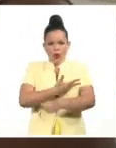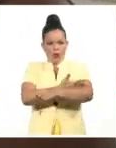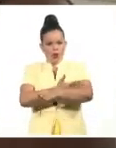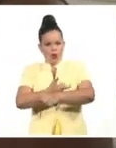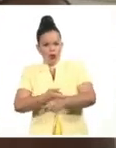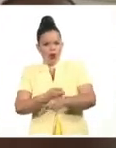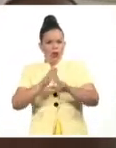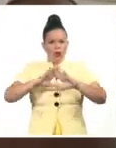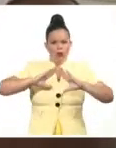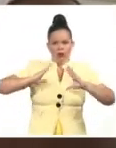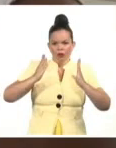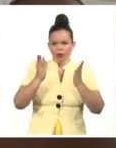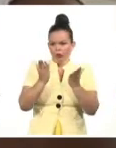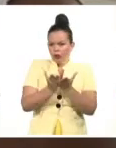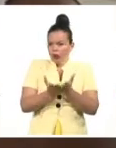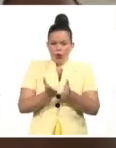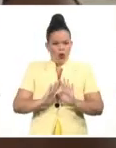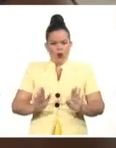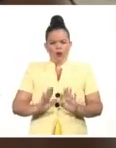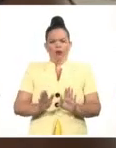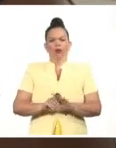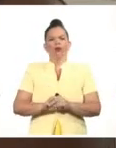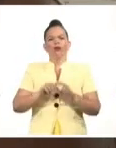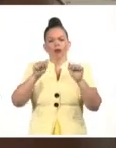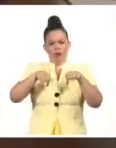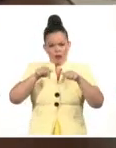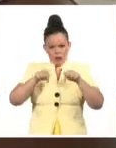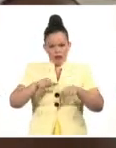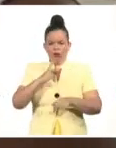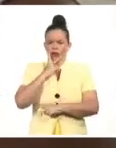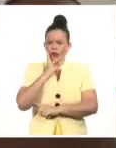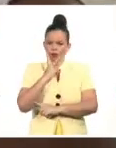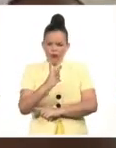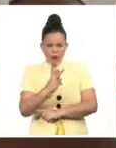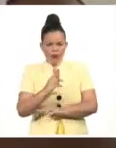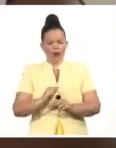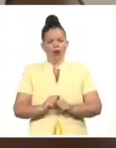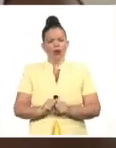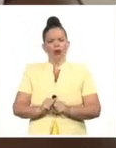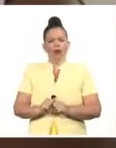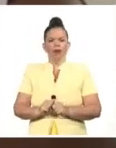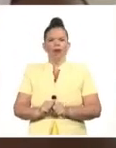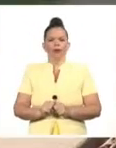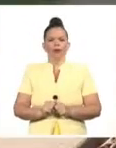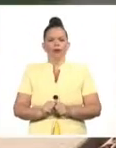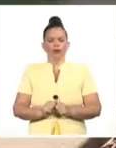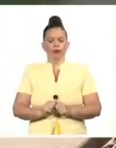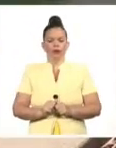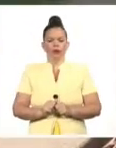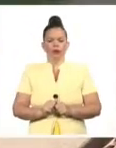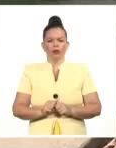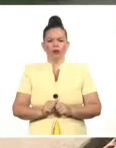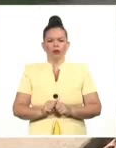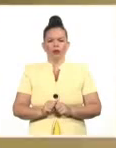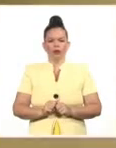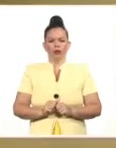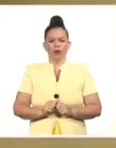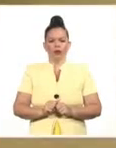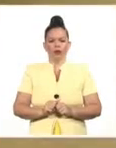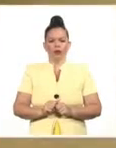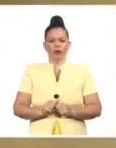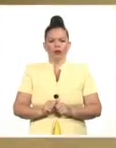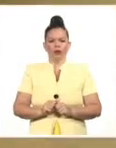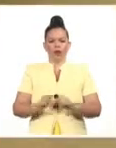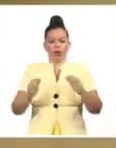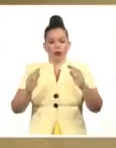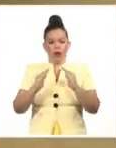biometrías, cervicometría y así sucesivamente, y de acuerdo a lo que va teniendo cada gestante. El municipio cuenta con